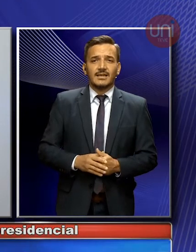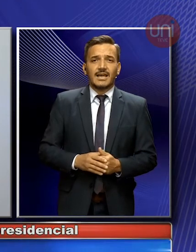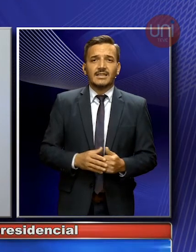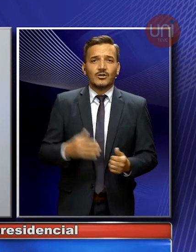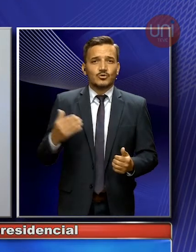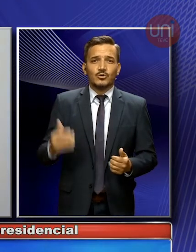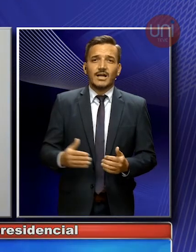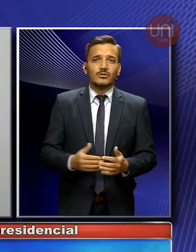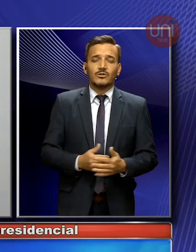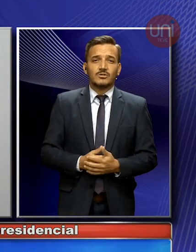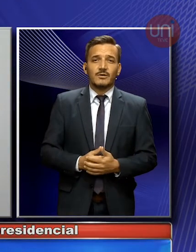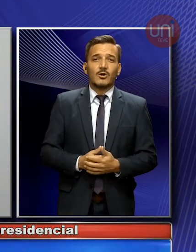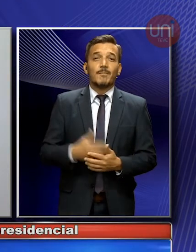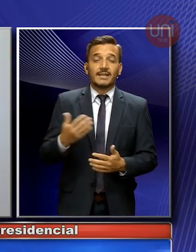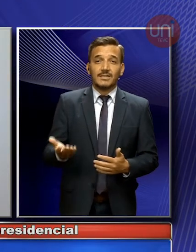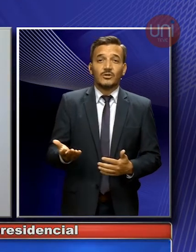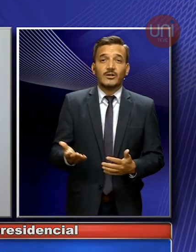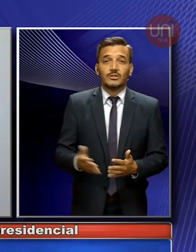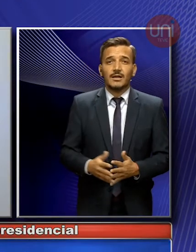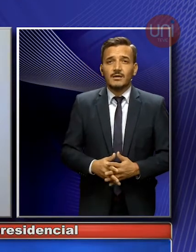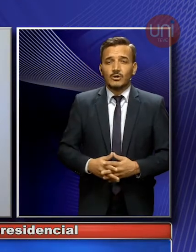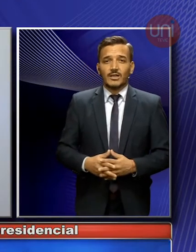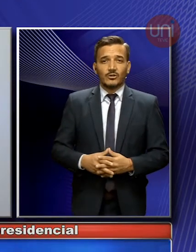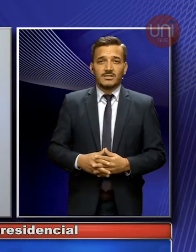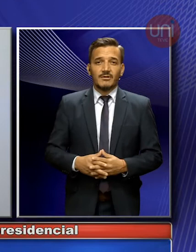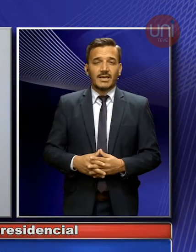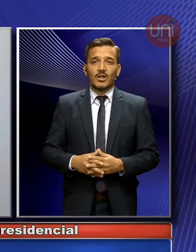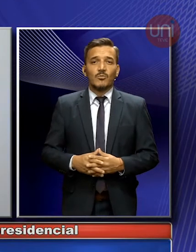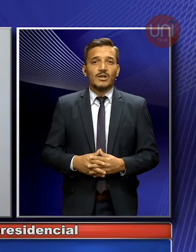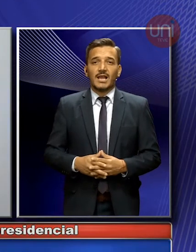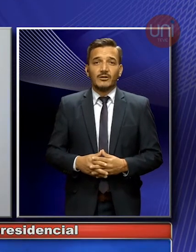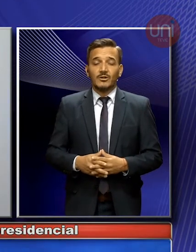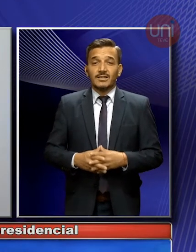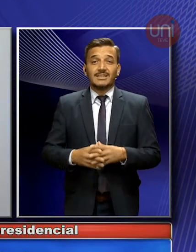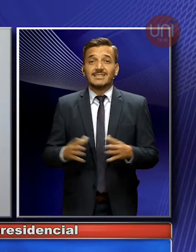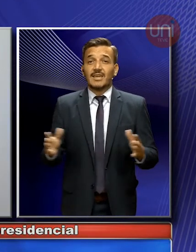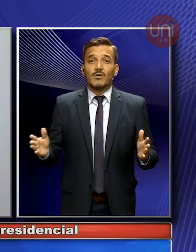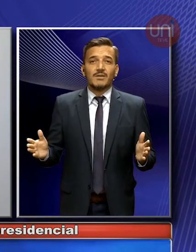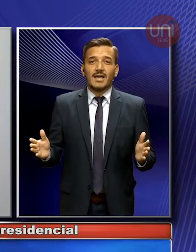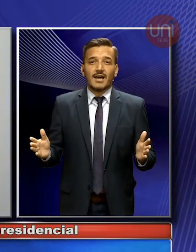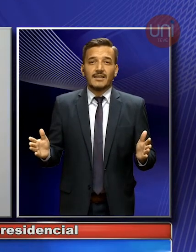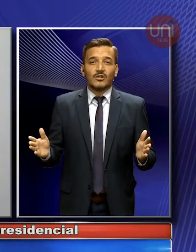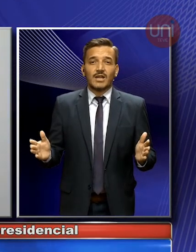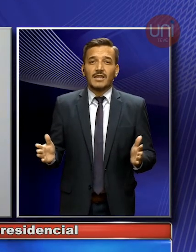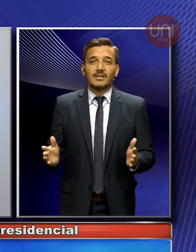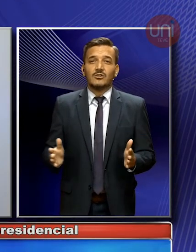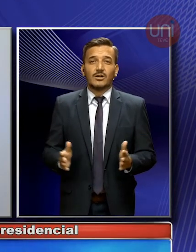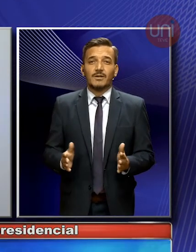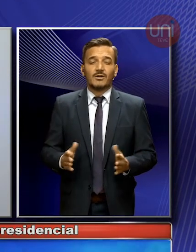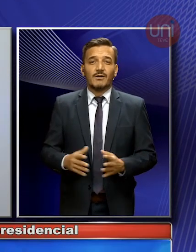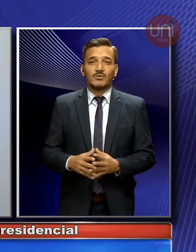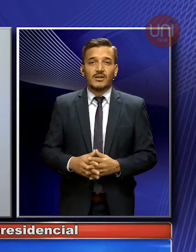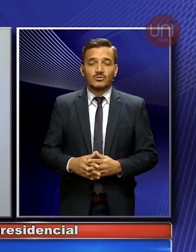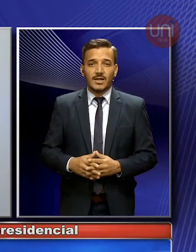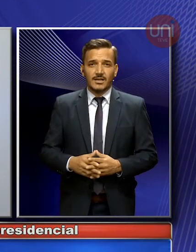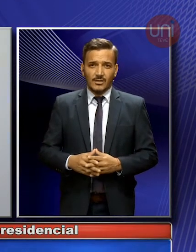la gente consultando, inclusive compartiendo la nota, porque a todos les había quedado muy claro. Detalles que no había dado nadie con respecto a la